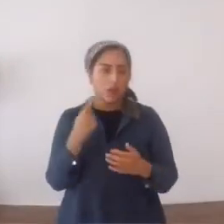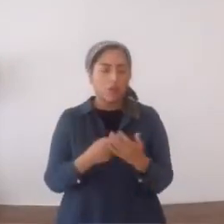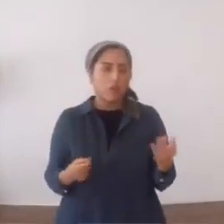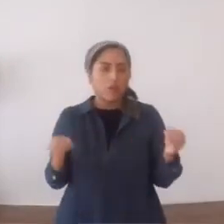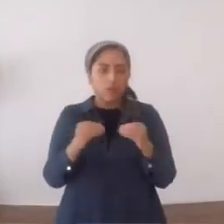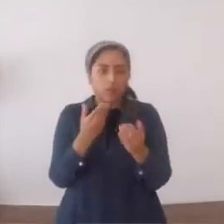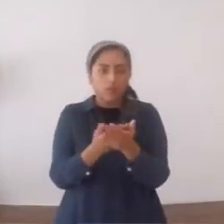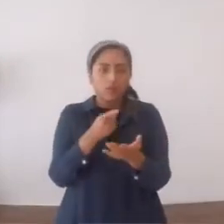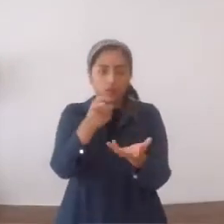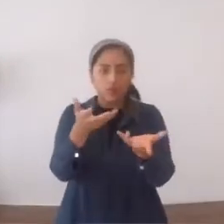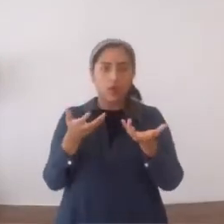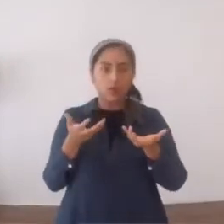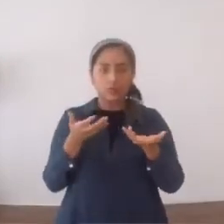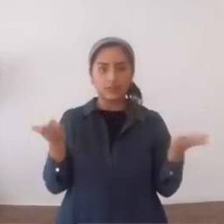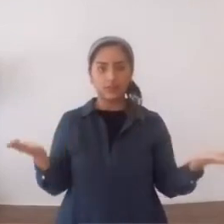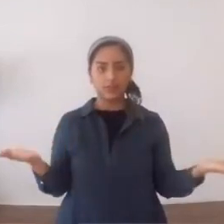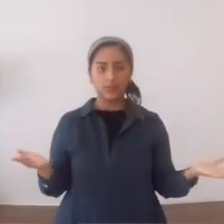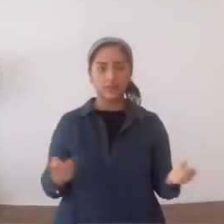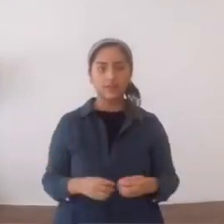¿Qué más pruebas quieres?